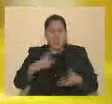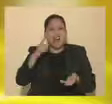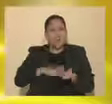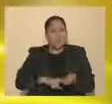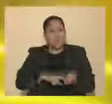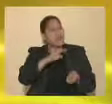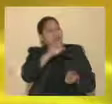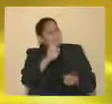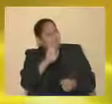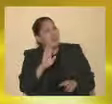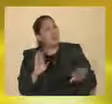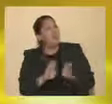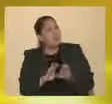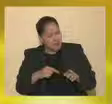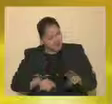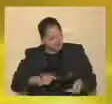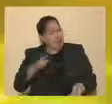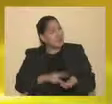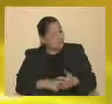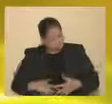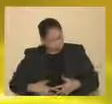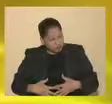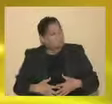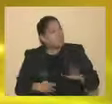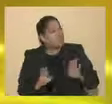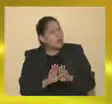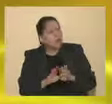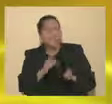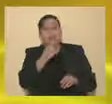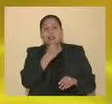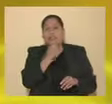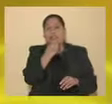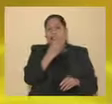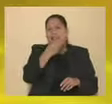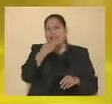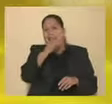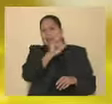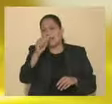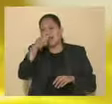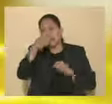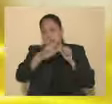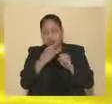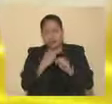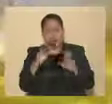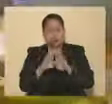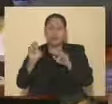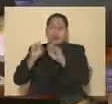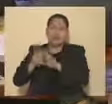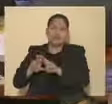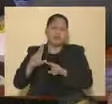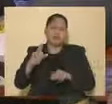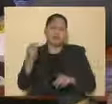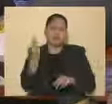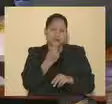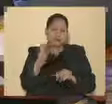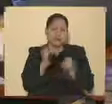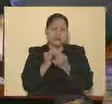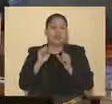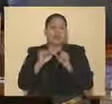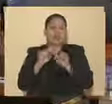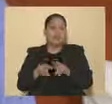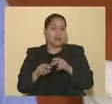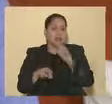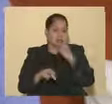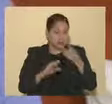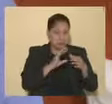¿Cómo se metió ahí? Entre los 3 y los 6 años la explicación es muy sencilla. No tienes que hablar de las relaciones Detalles. sexuales ni de hacer el técnicas. amor